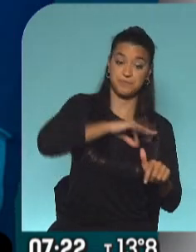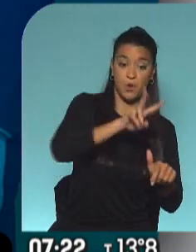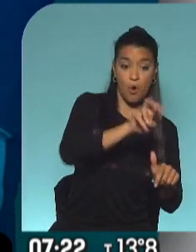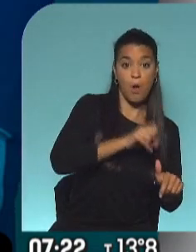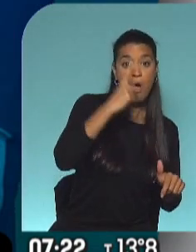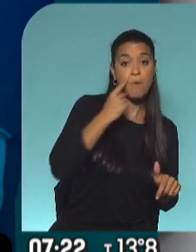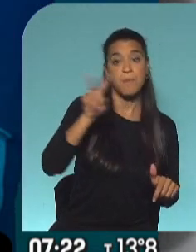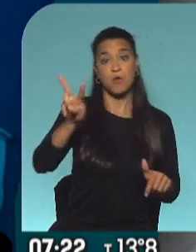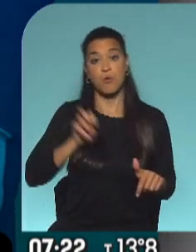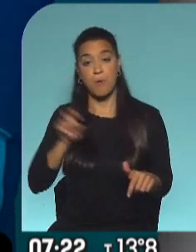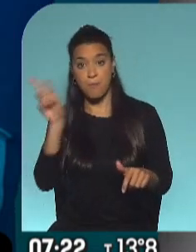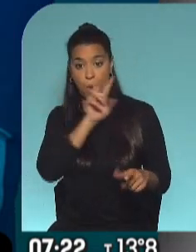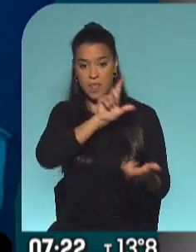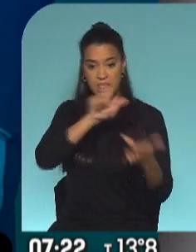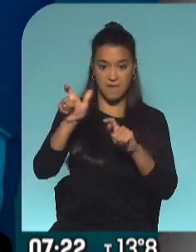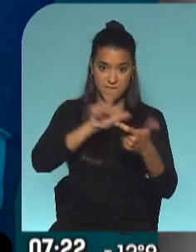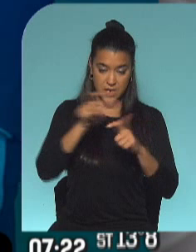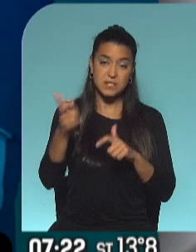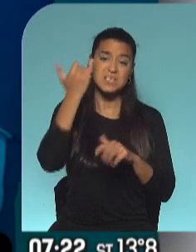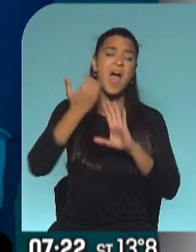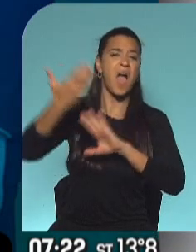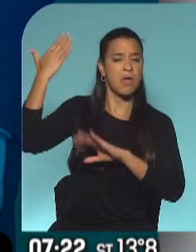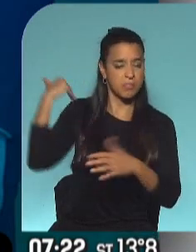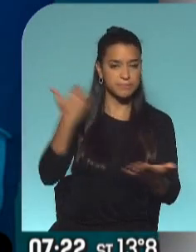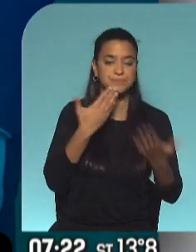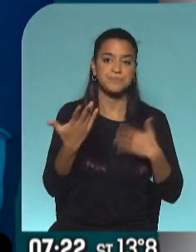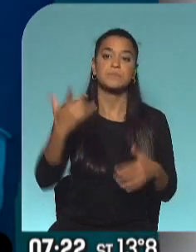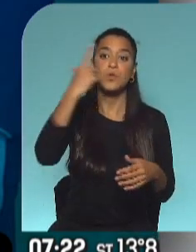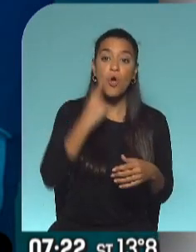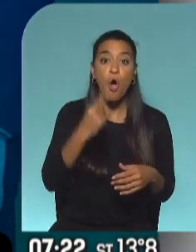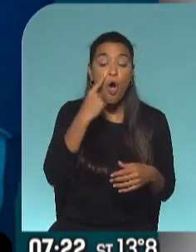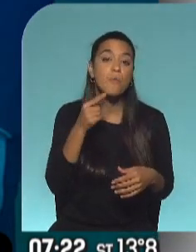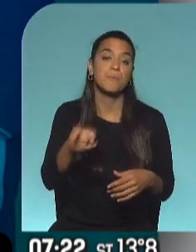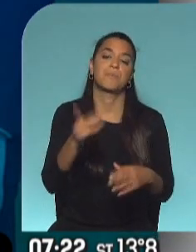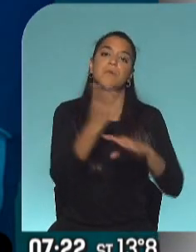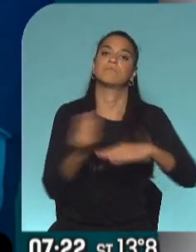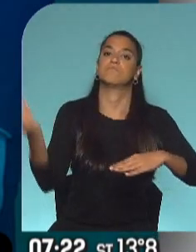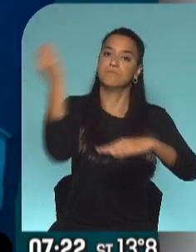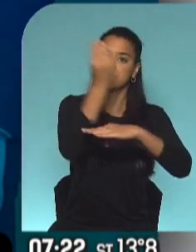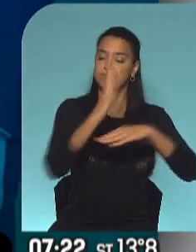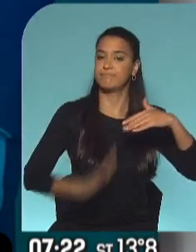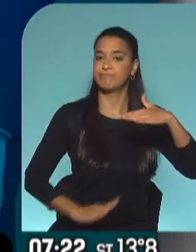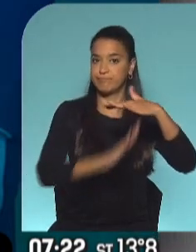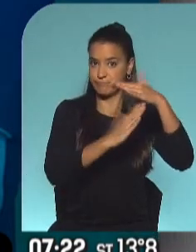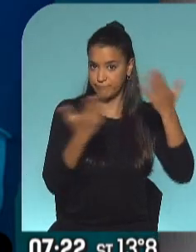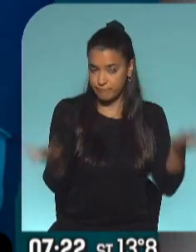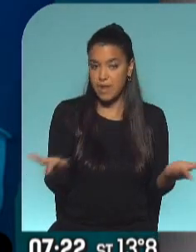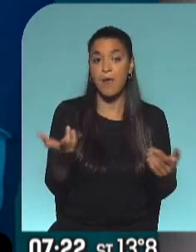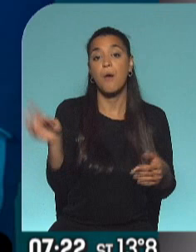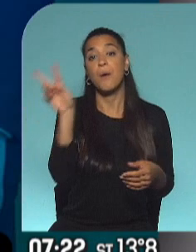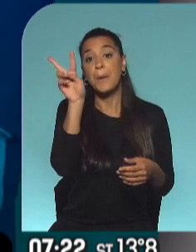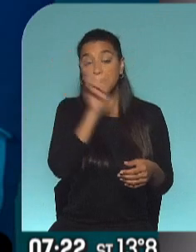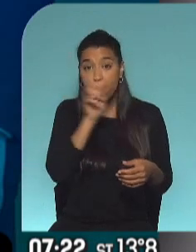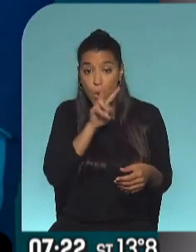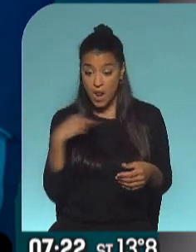varones y las mujeres. Esto tiene que ver con algo que ya veníamos hablando, que es que los varones acceden a cargos jerárquicos más altos y que las